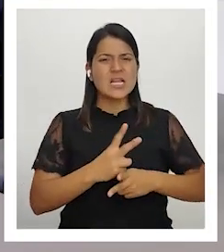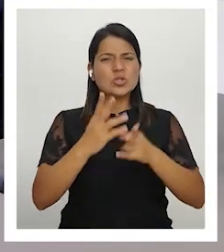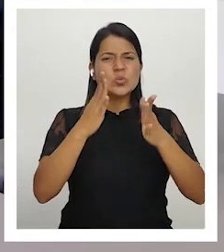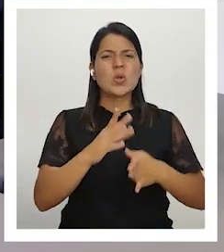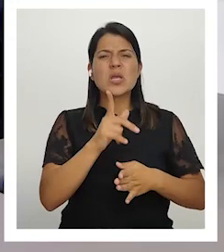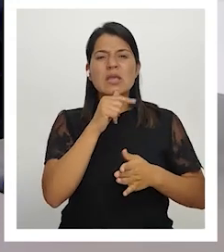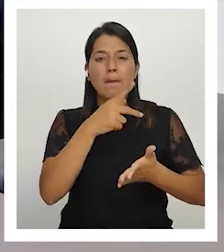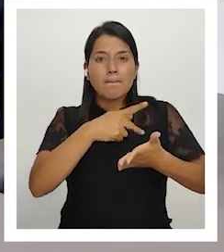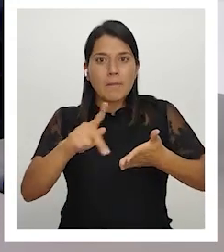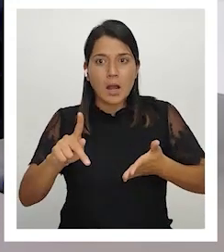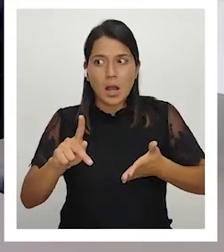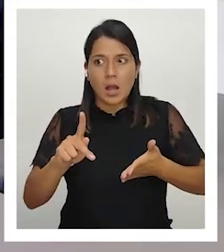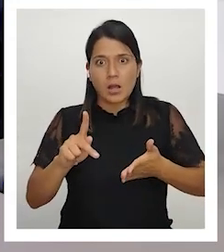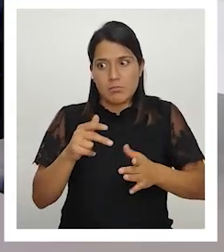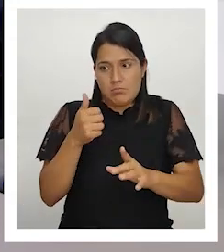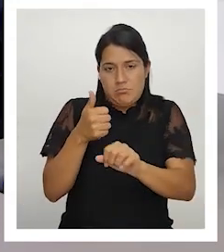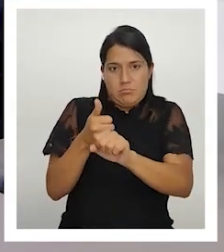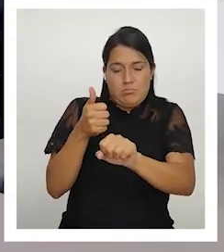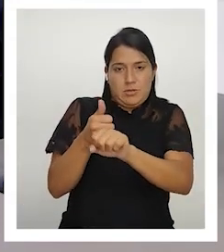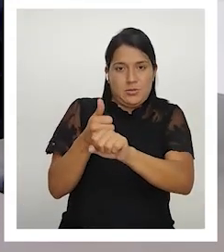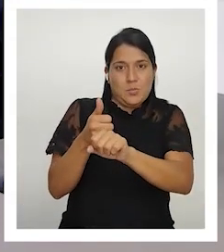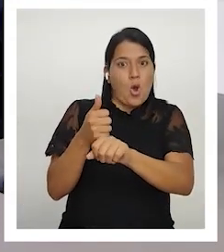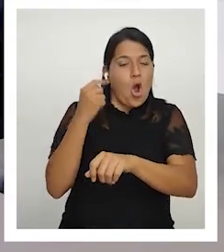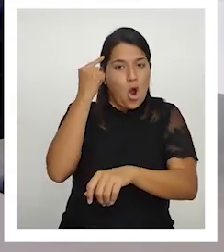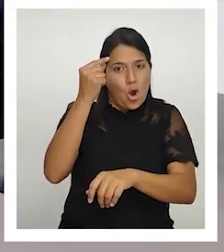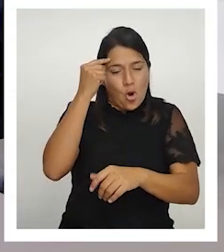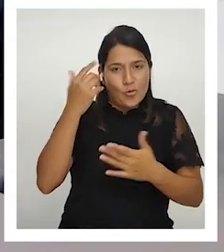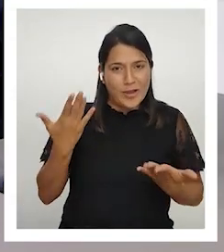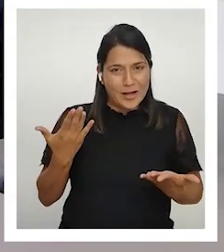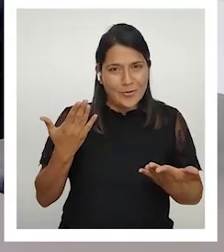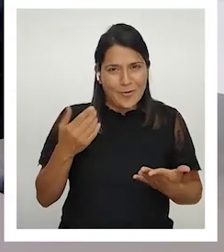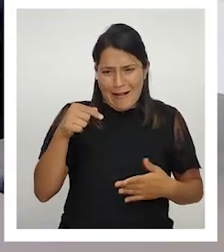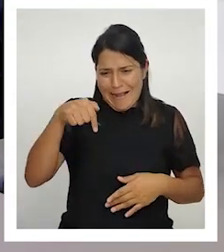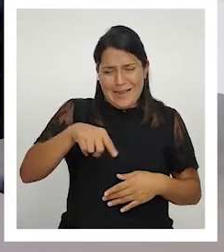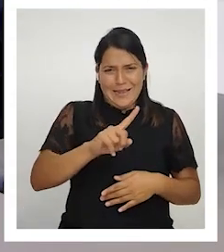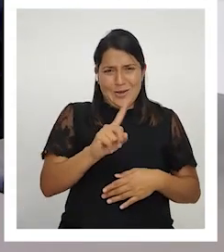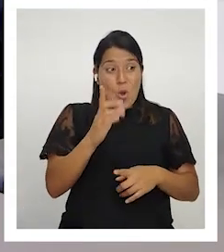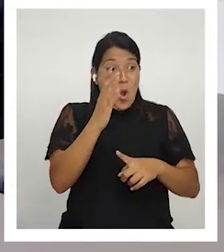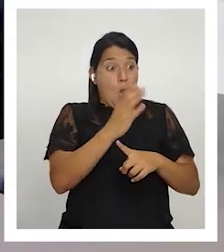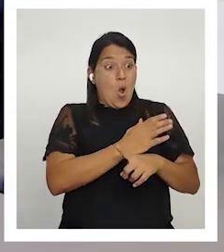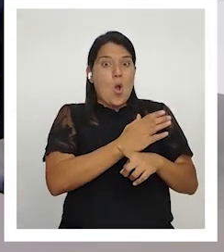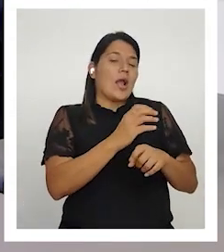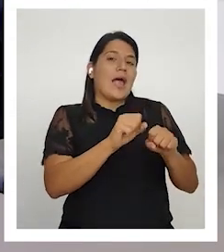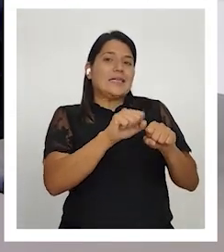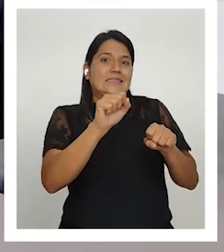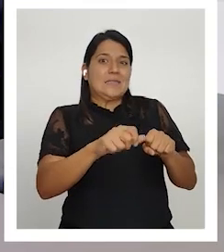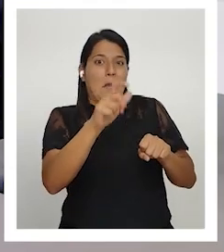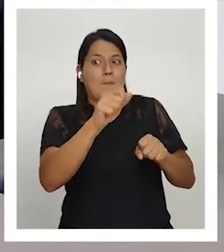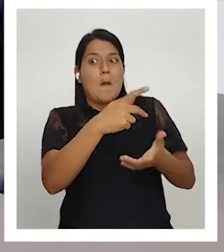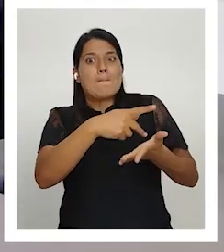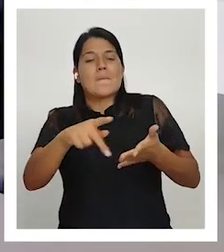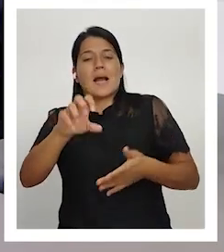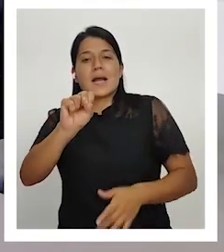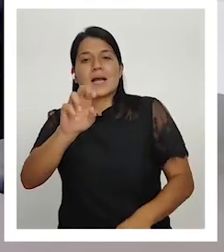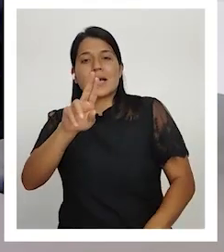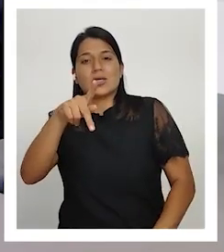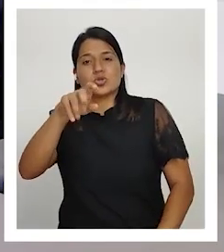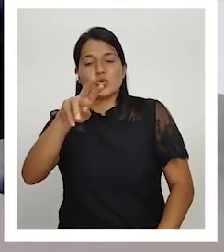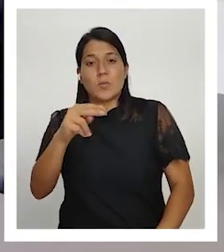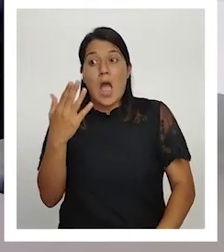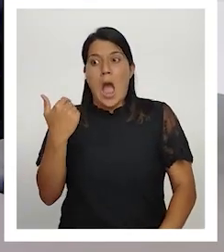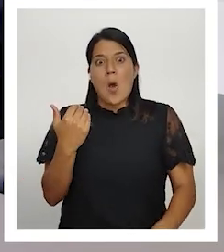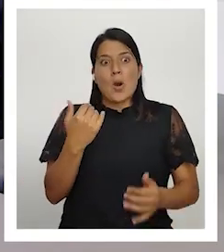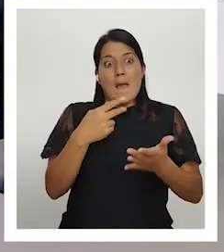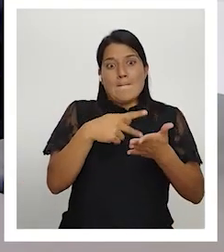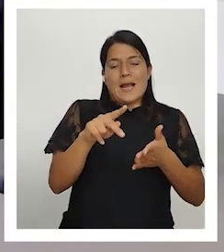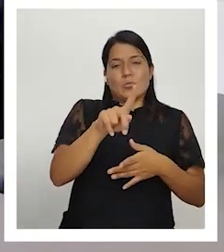¿verdad? Entonces, aquí vemos que estamos pasando de 132 millones a 300 y resto de millones.